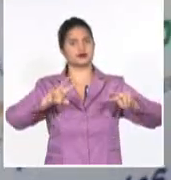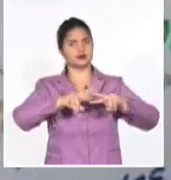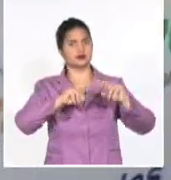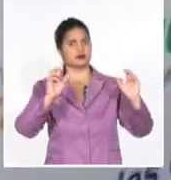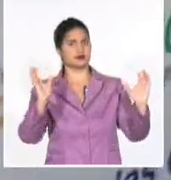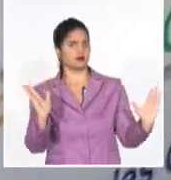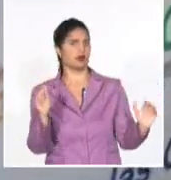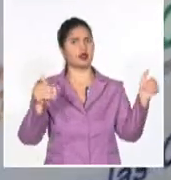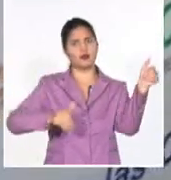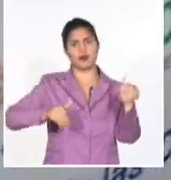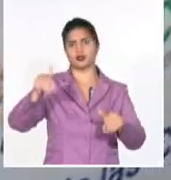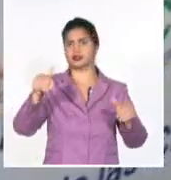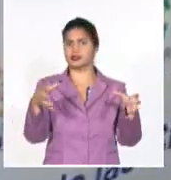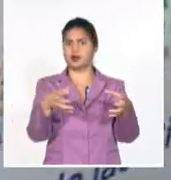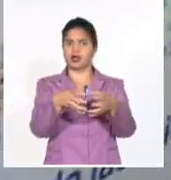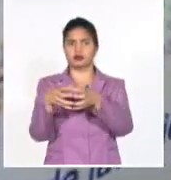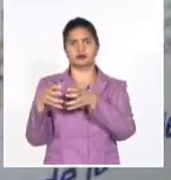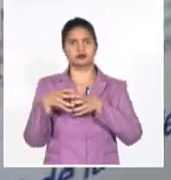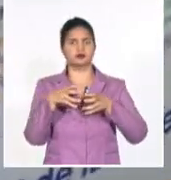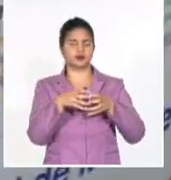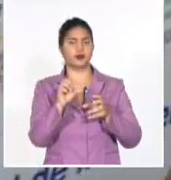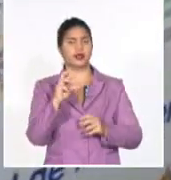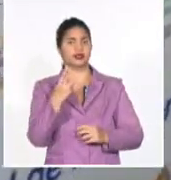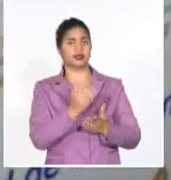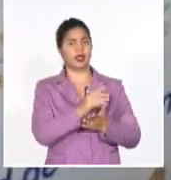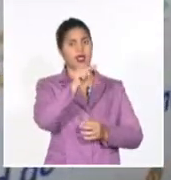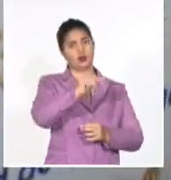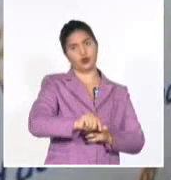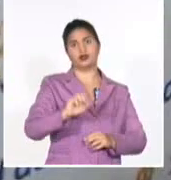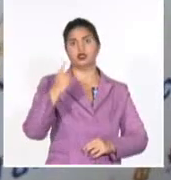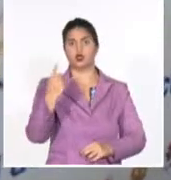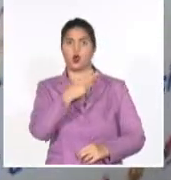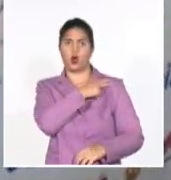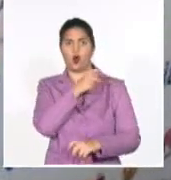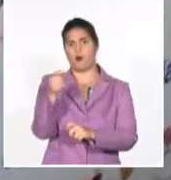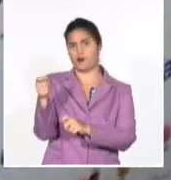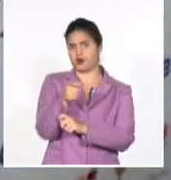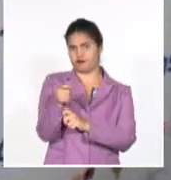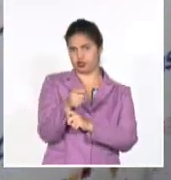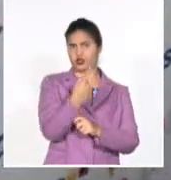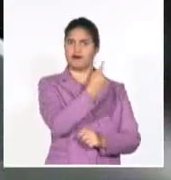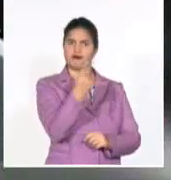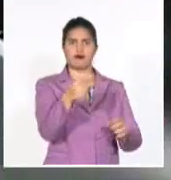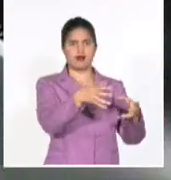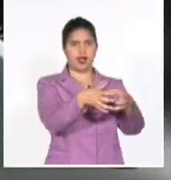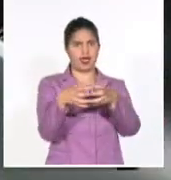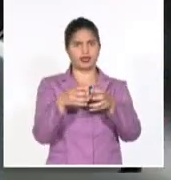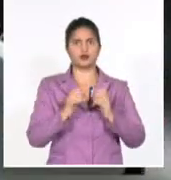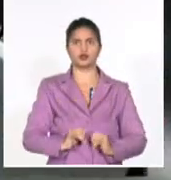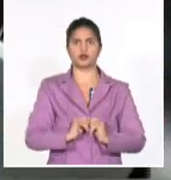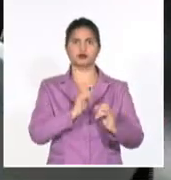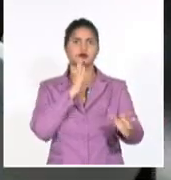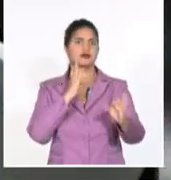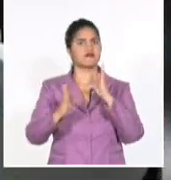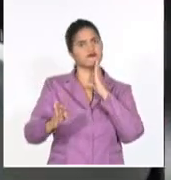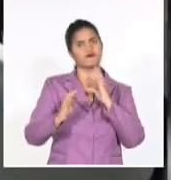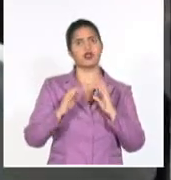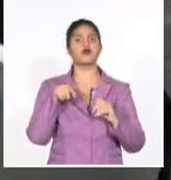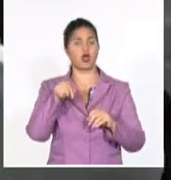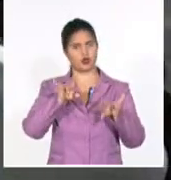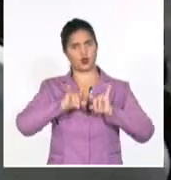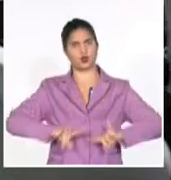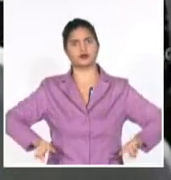participan equipos compuestos por 3 estudiantes y un entrenador, según publicó en su perfil de Facebook la Casa de Altos